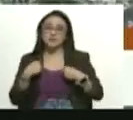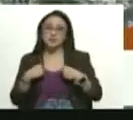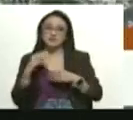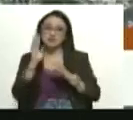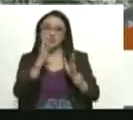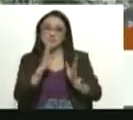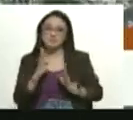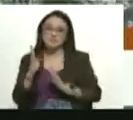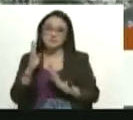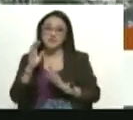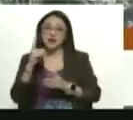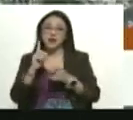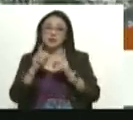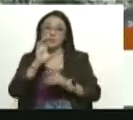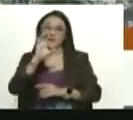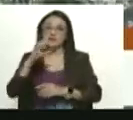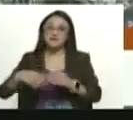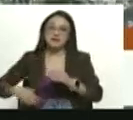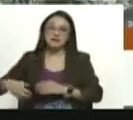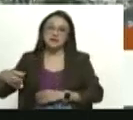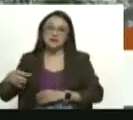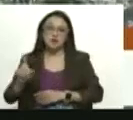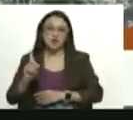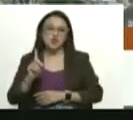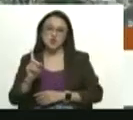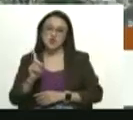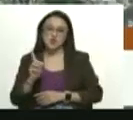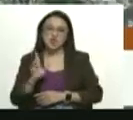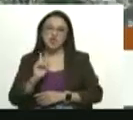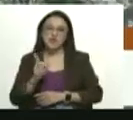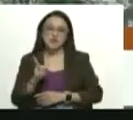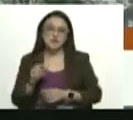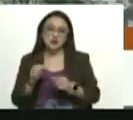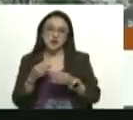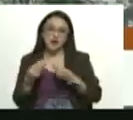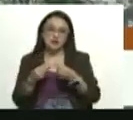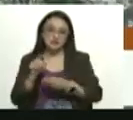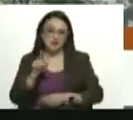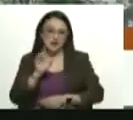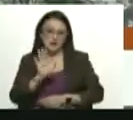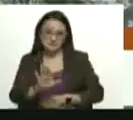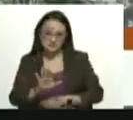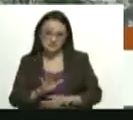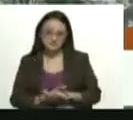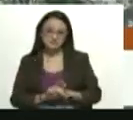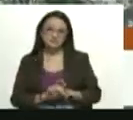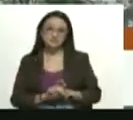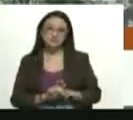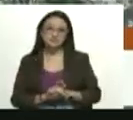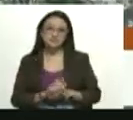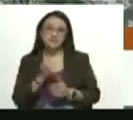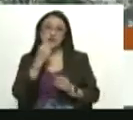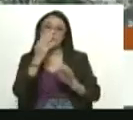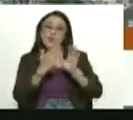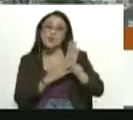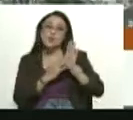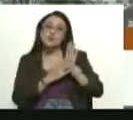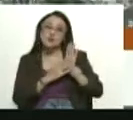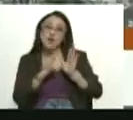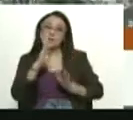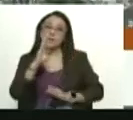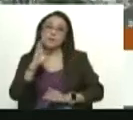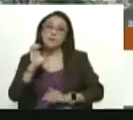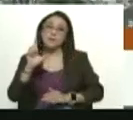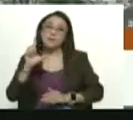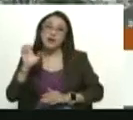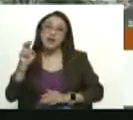de los países ricos no es el camino que debemos seguir. La declaración de Belén y el comunicado conjunto que